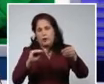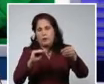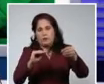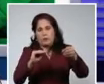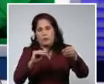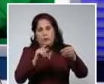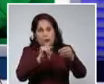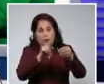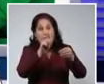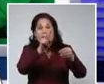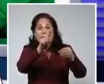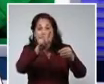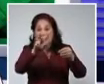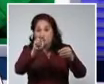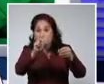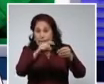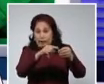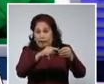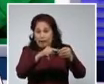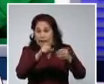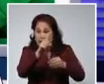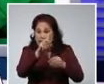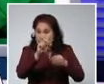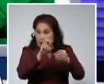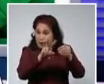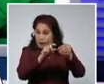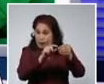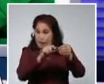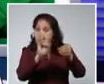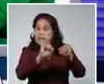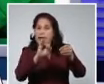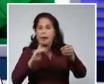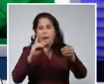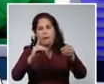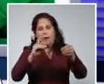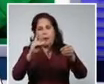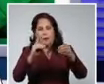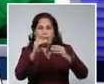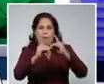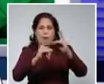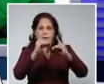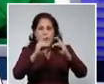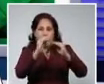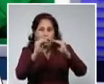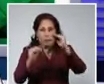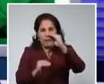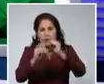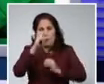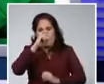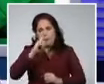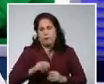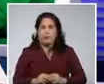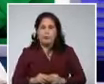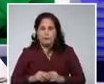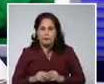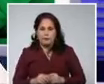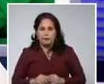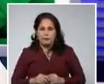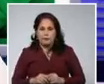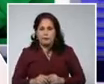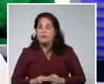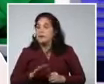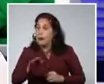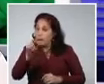estos 120, 7 son lactantes, son menores de 1 año. Ya con los